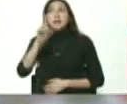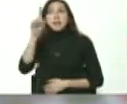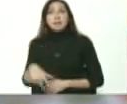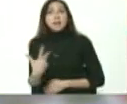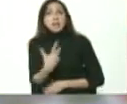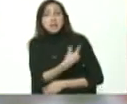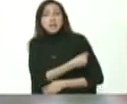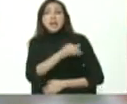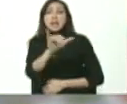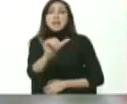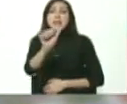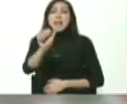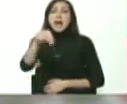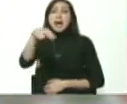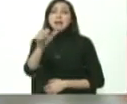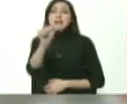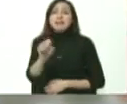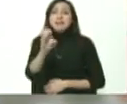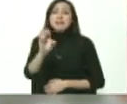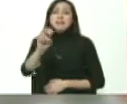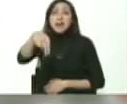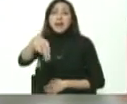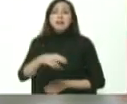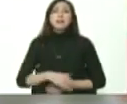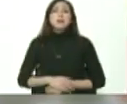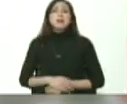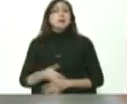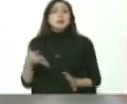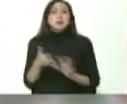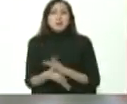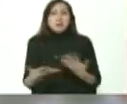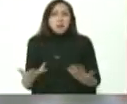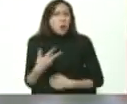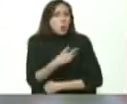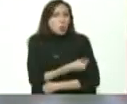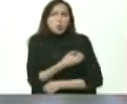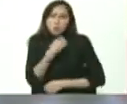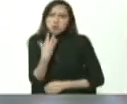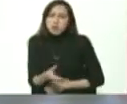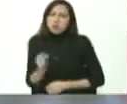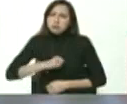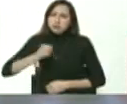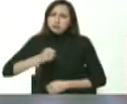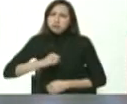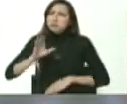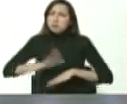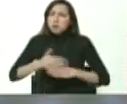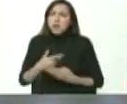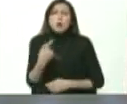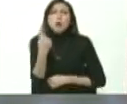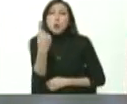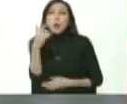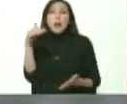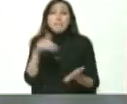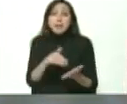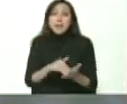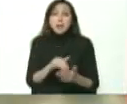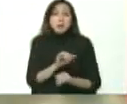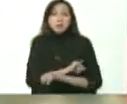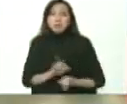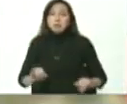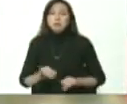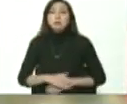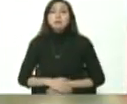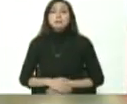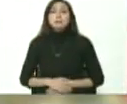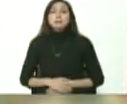Janssen, de Johnson & Johnson, una vacuna bastante buena, que es una sola postura. Son las dos vacunas que conocemos